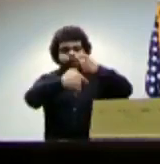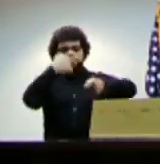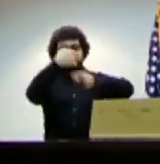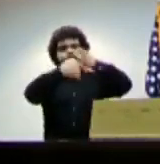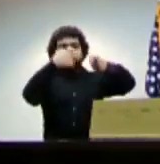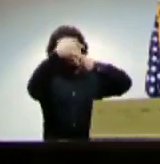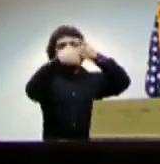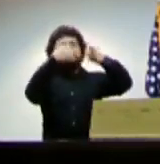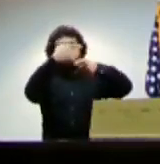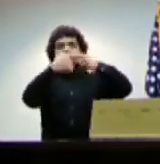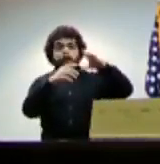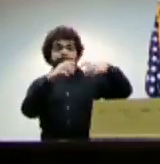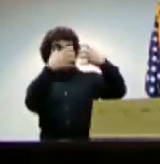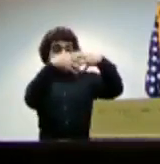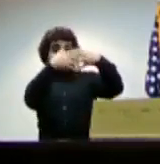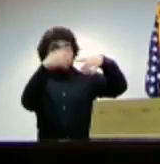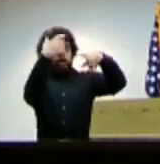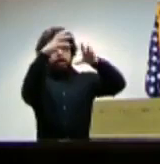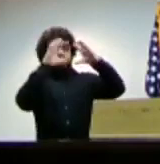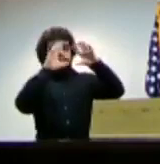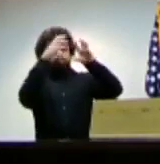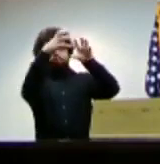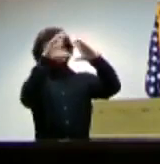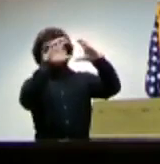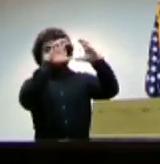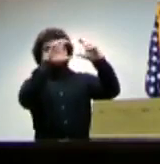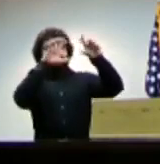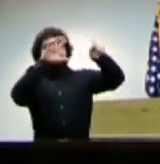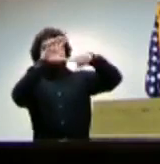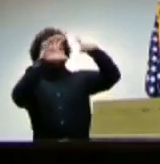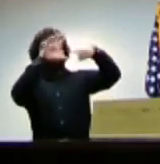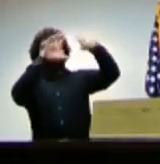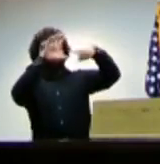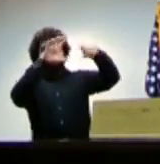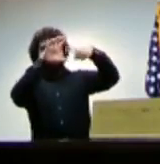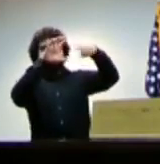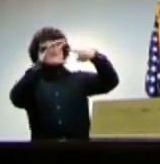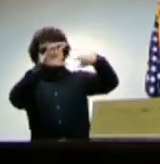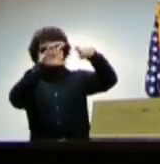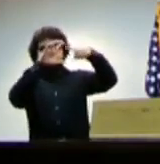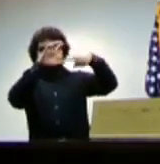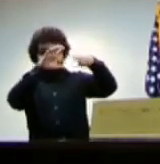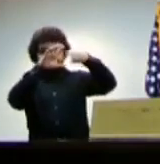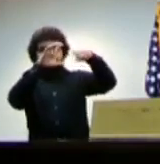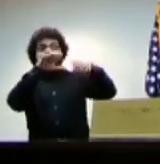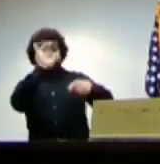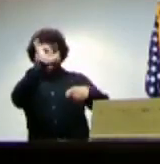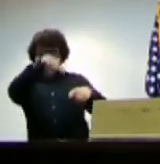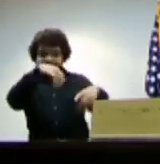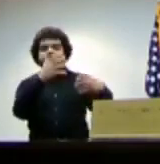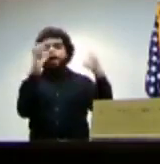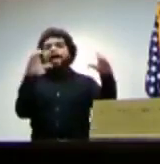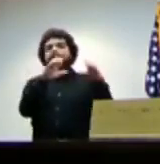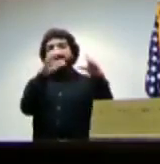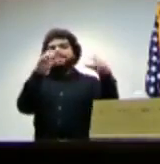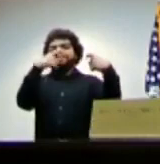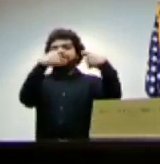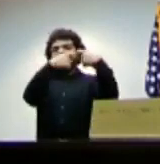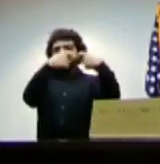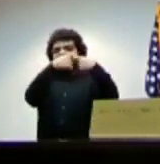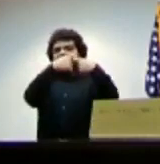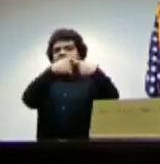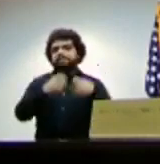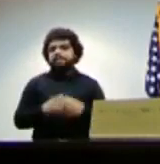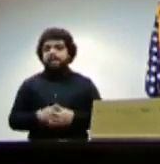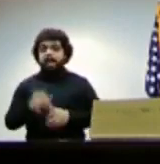¿verdad? Que movió al generador eléctrico que está conectado, genera la energía eléctrica. En el caso de un